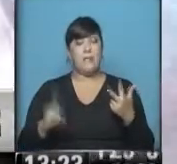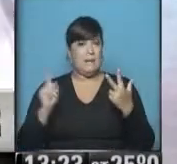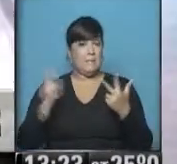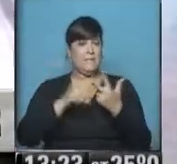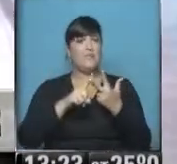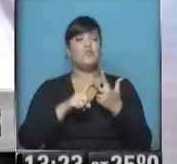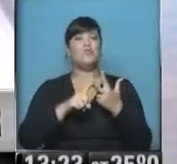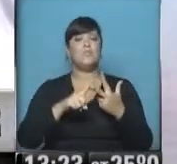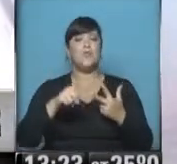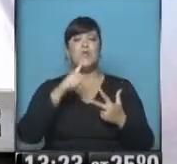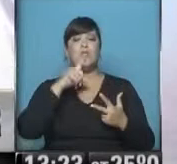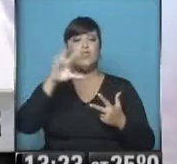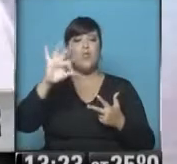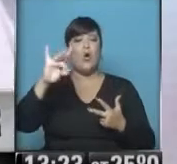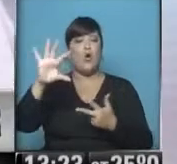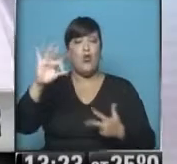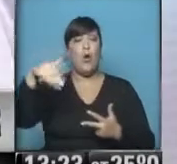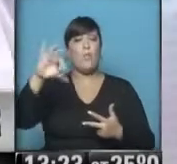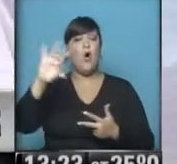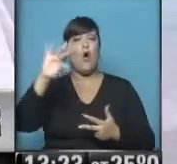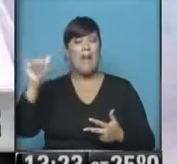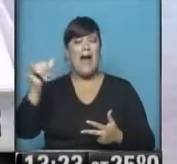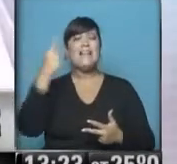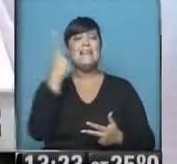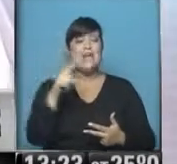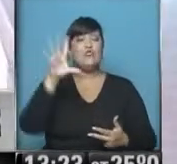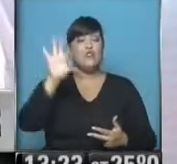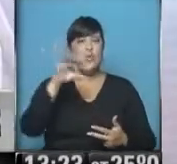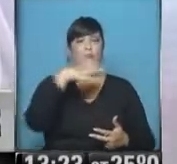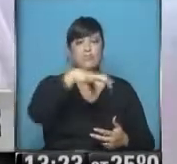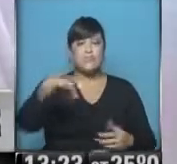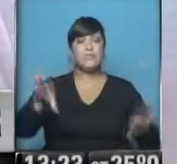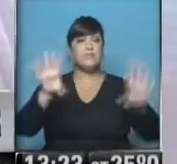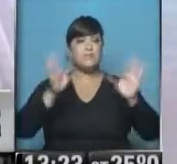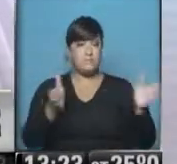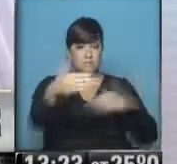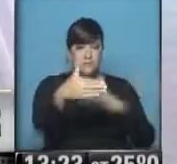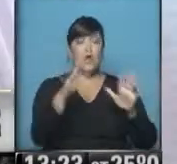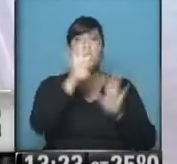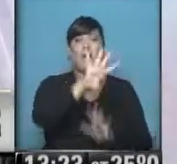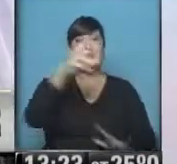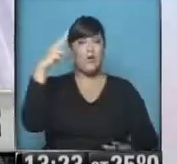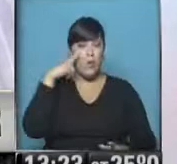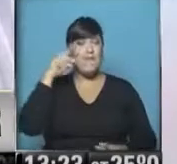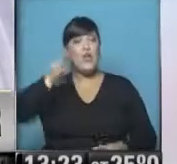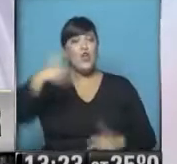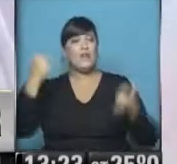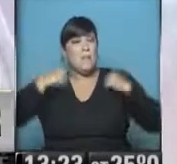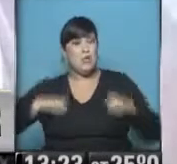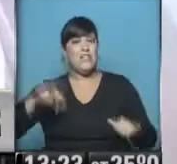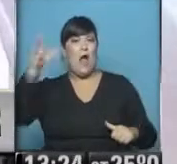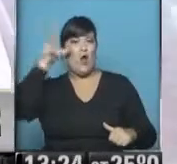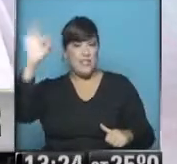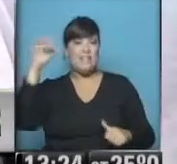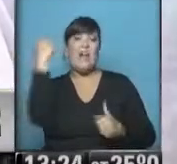estos productos todo moda en 150 sucursales tenemos un kit por 49 pesos y una mochila por 80 es decir hay